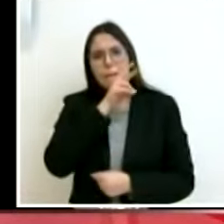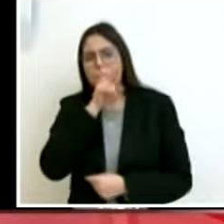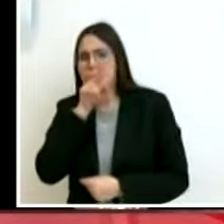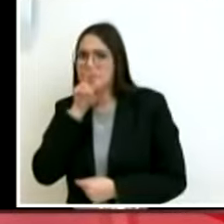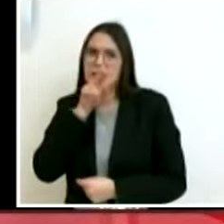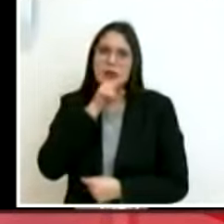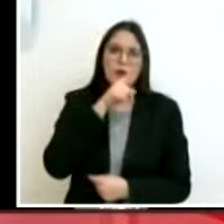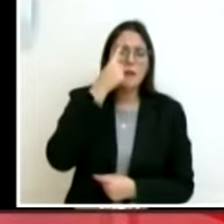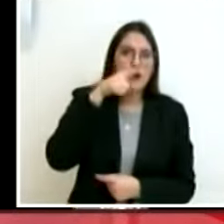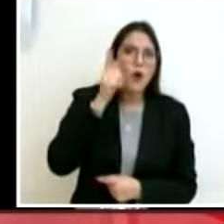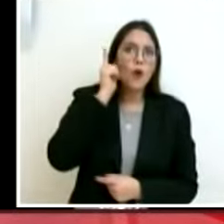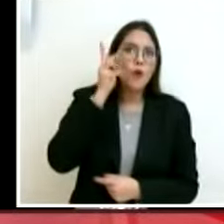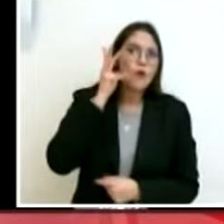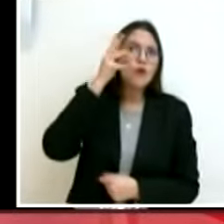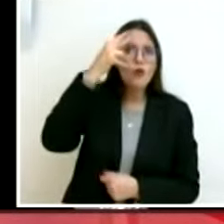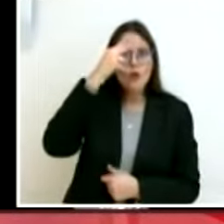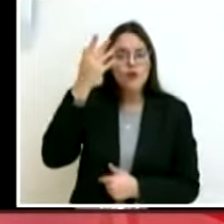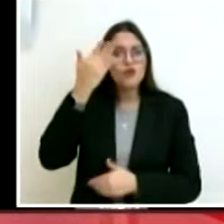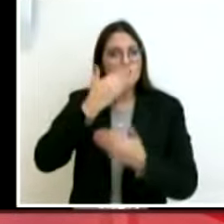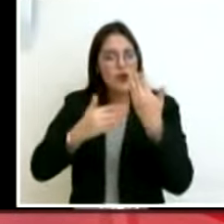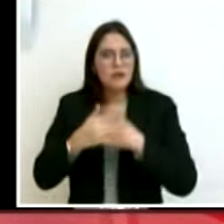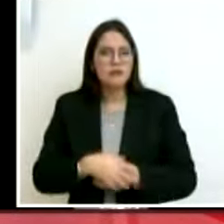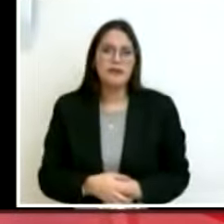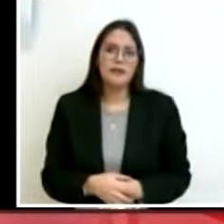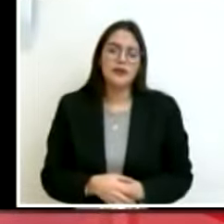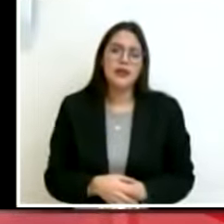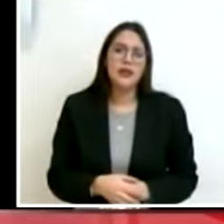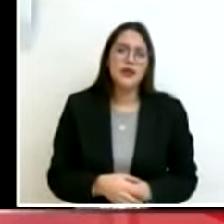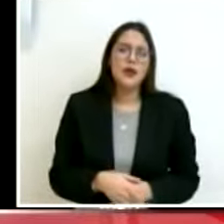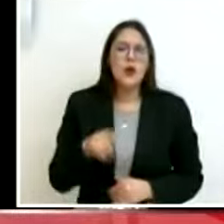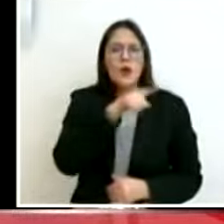tanto hablan y dicen, porque